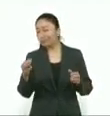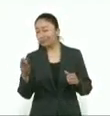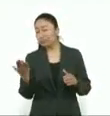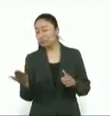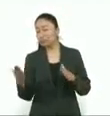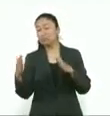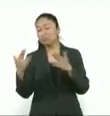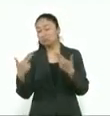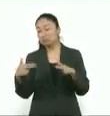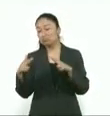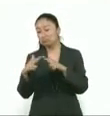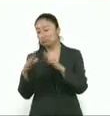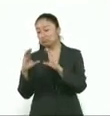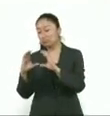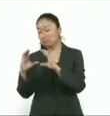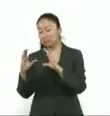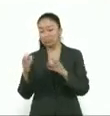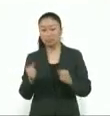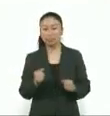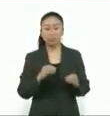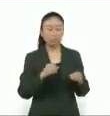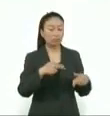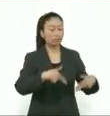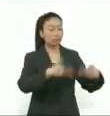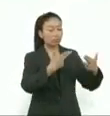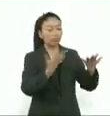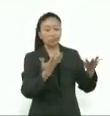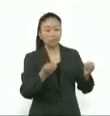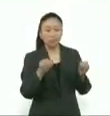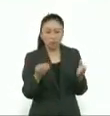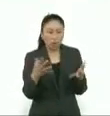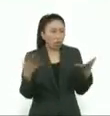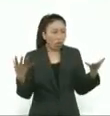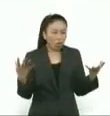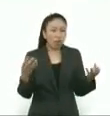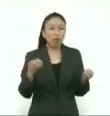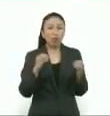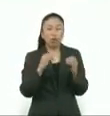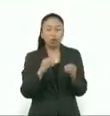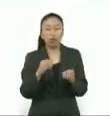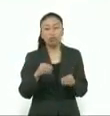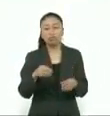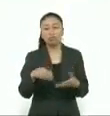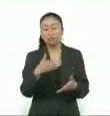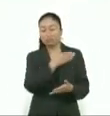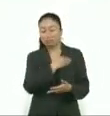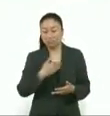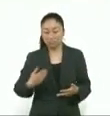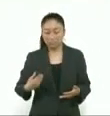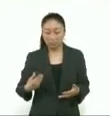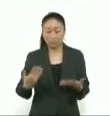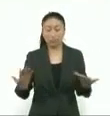amas de casa, tener un negocio o convertirse en presidentas de nuestro país.